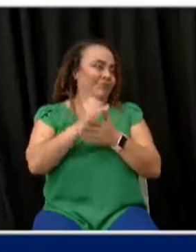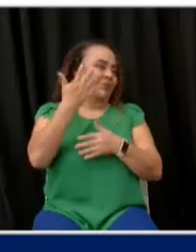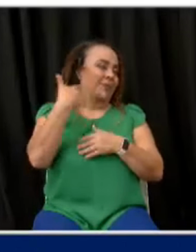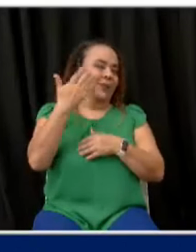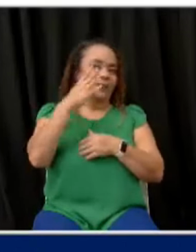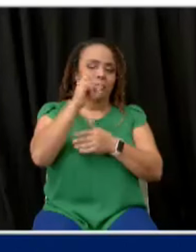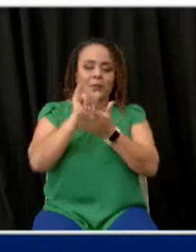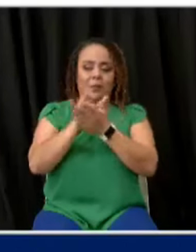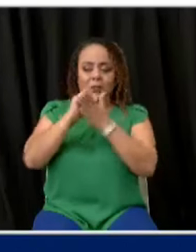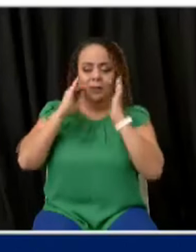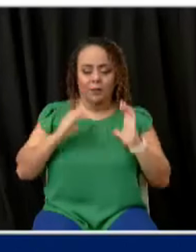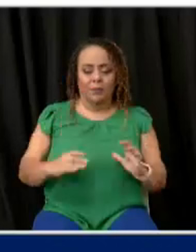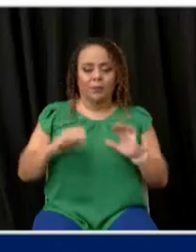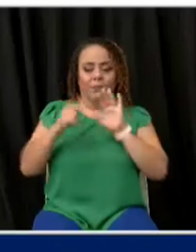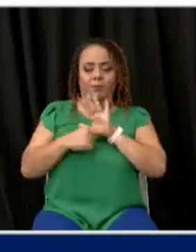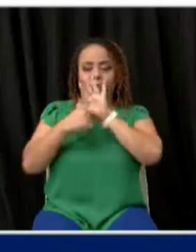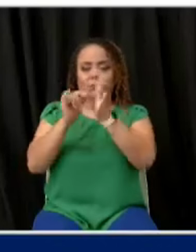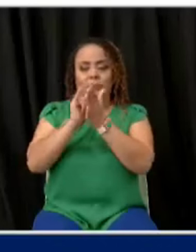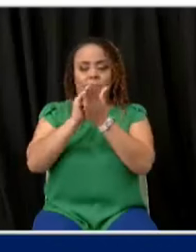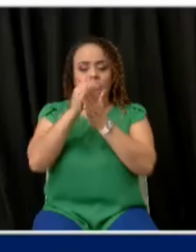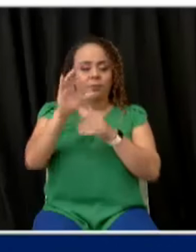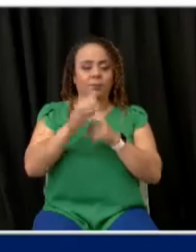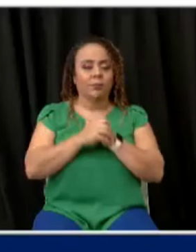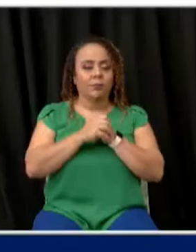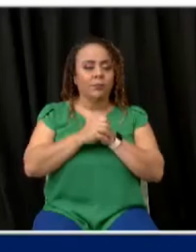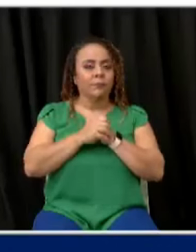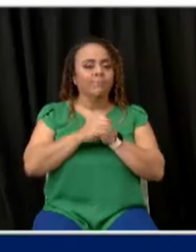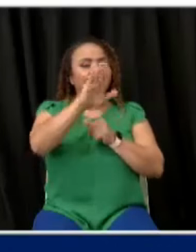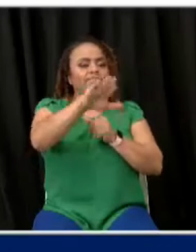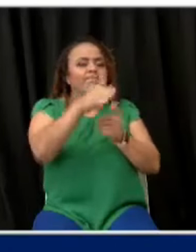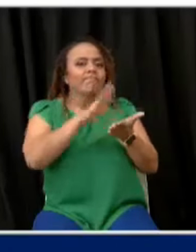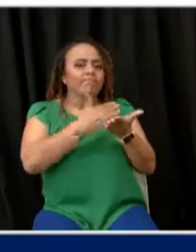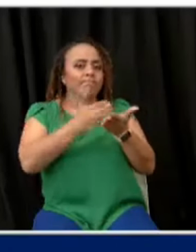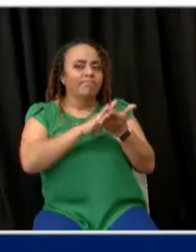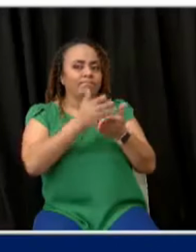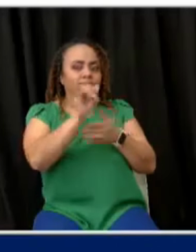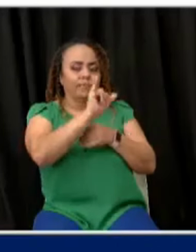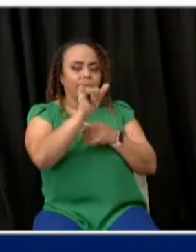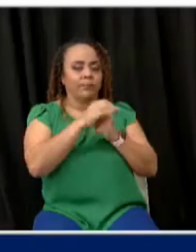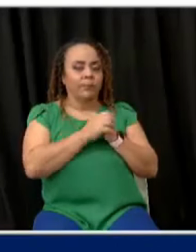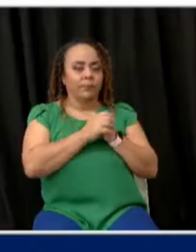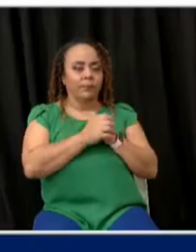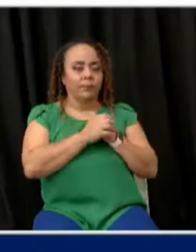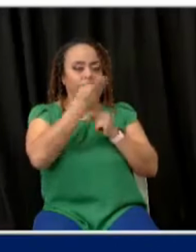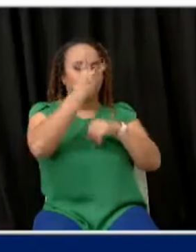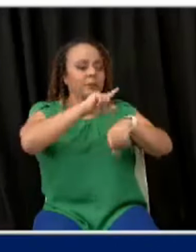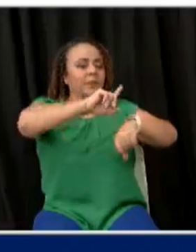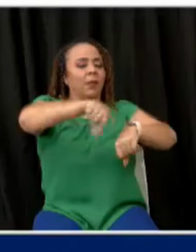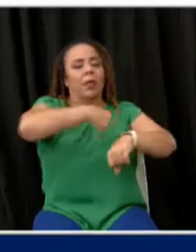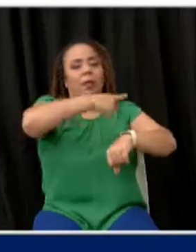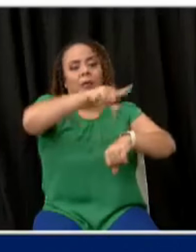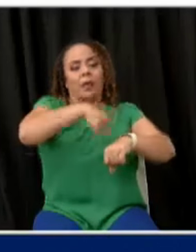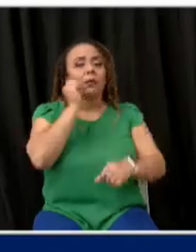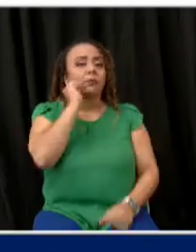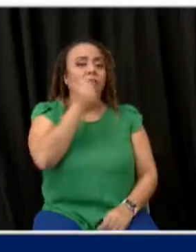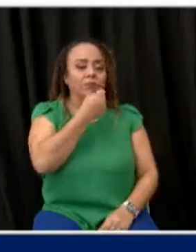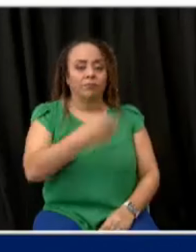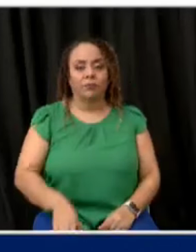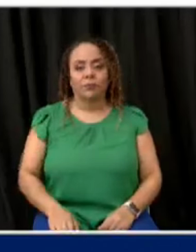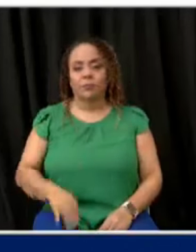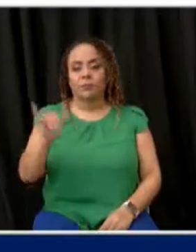y ese cuerpo está expuesto a ese calor. Las cocinas también, por ejemplo, las sodas, los